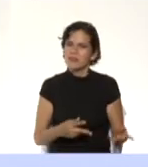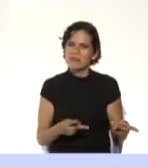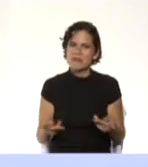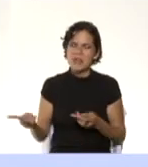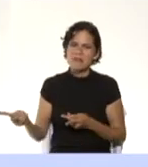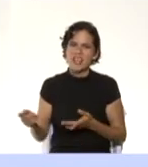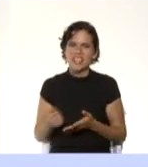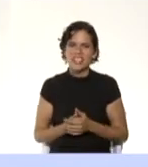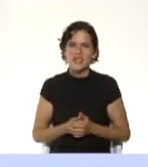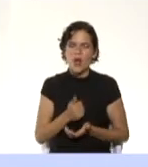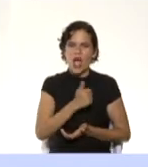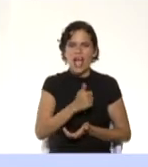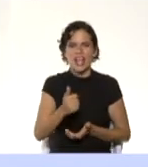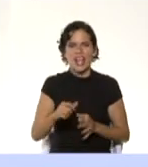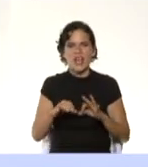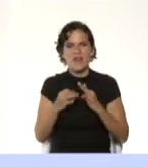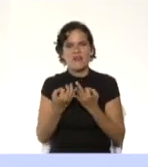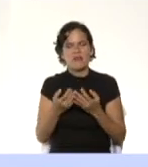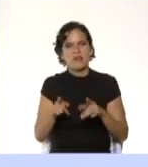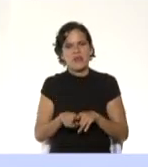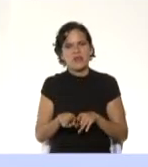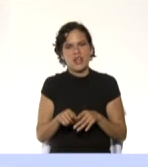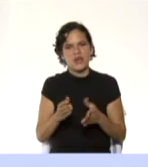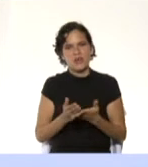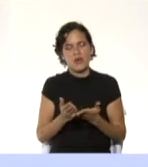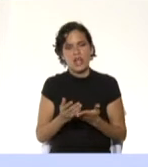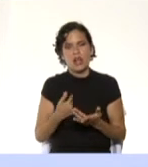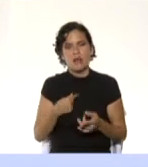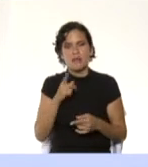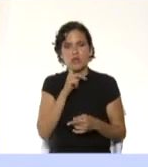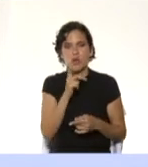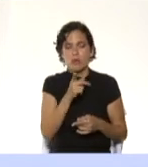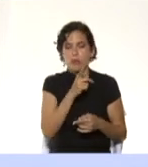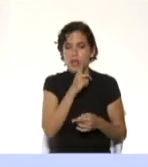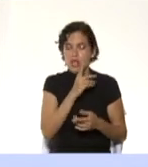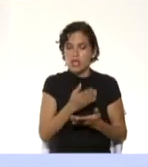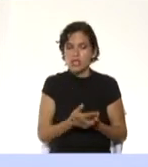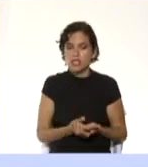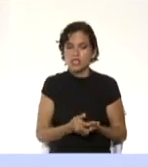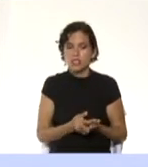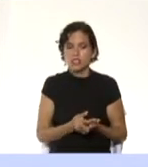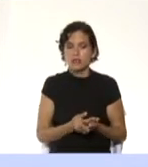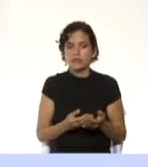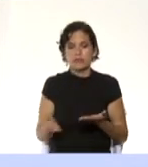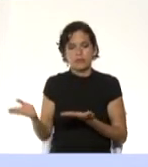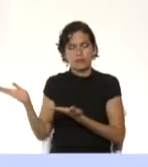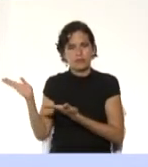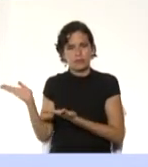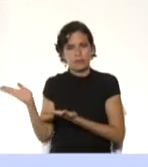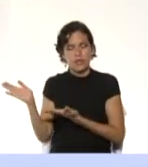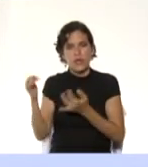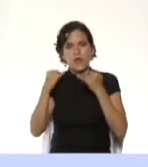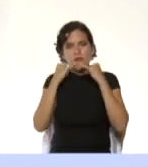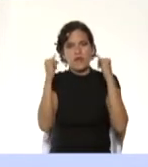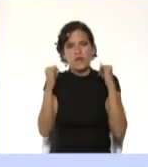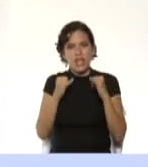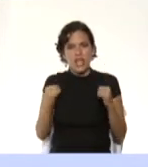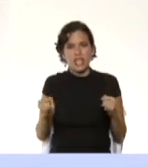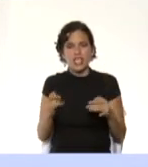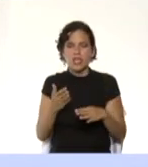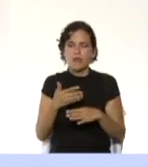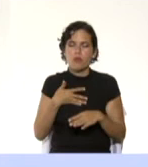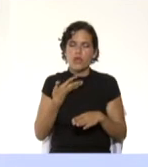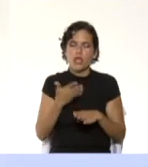Bienvenidos a su programa Cada Familia Una Escuela. Mi nombre es Eliseti de Gouveia, feliz y complacida de poder compartir